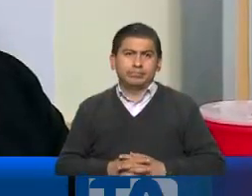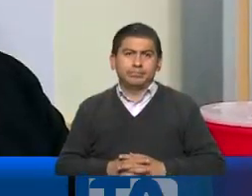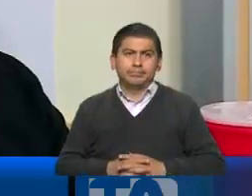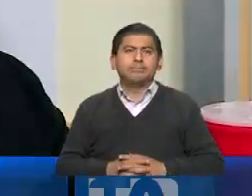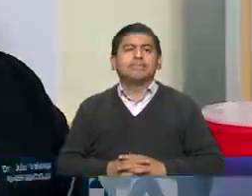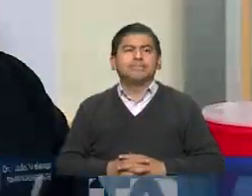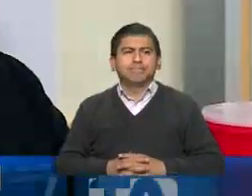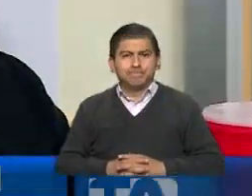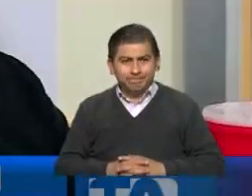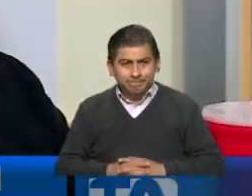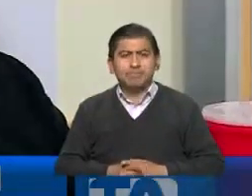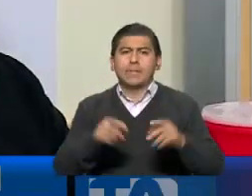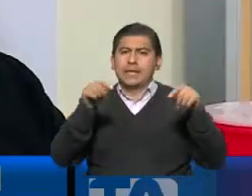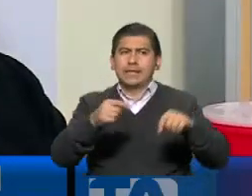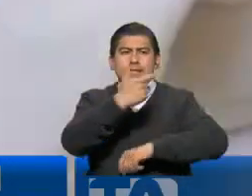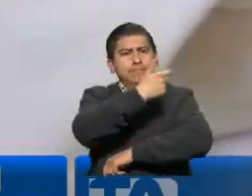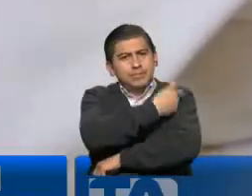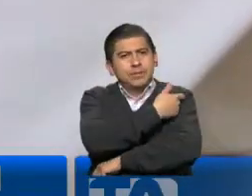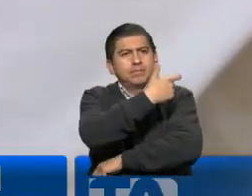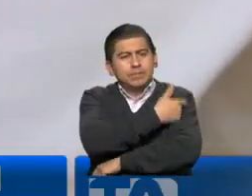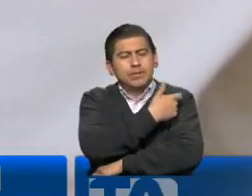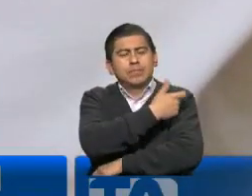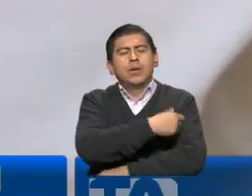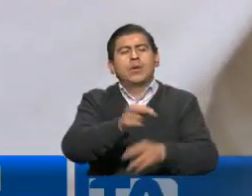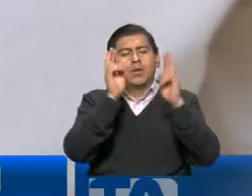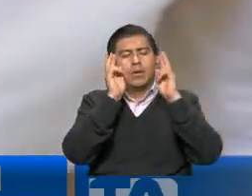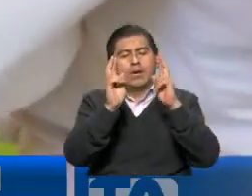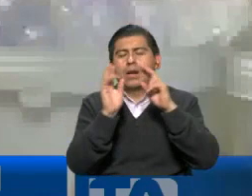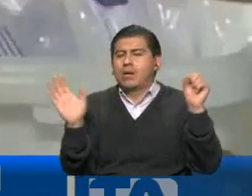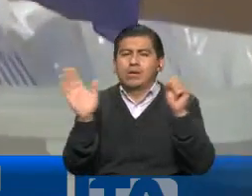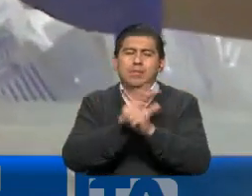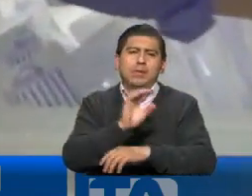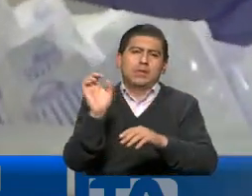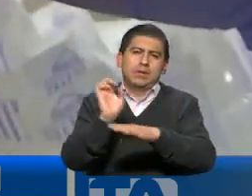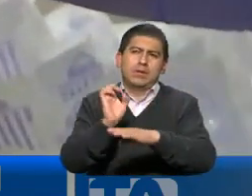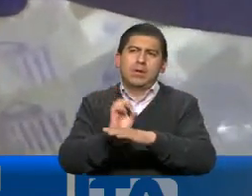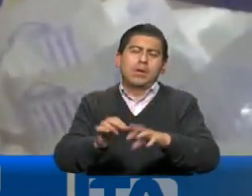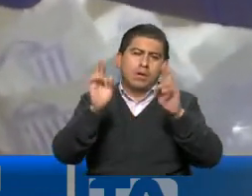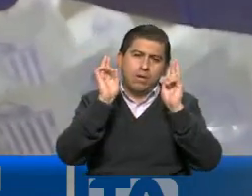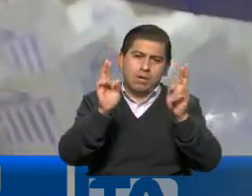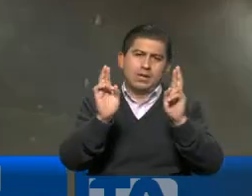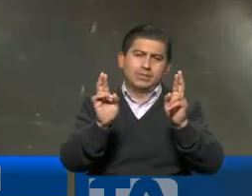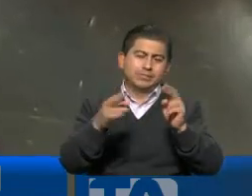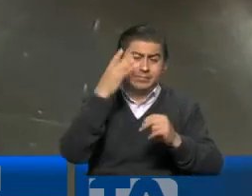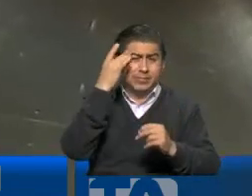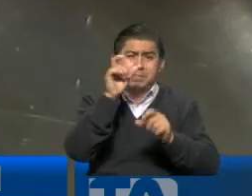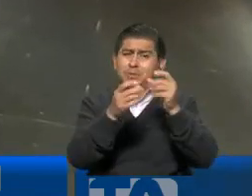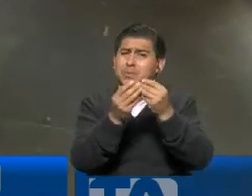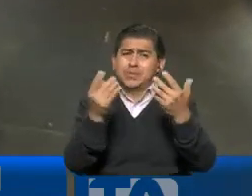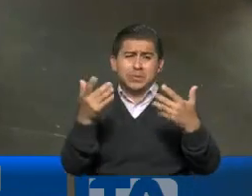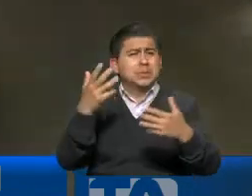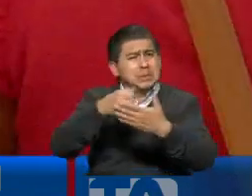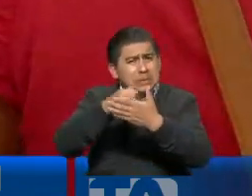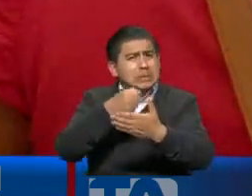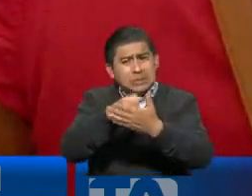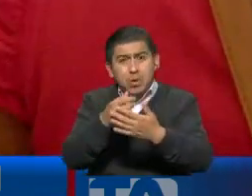Repetir este momento de esperanza y multiplicarlo hasta que llegue a cubrir a todas las personas que lucharon de forma incansable en primera línea contra la pandemia y